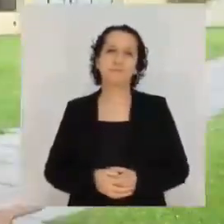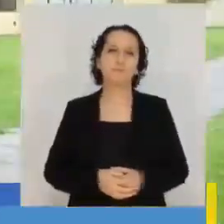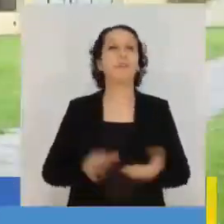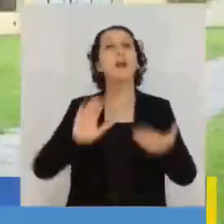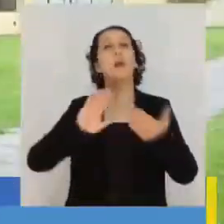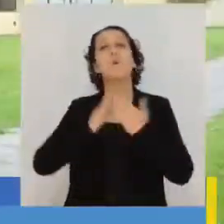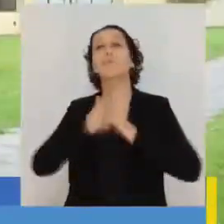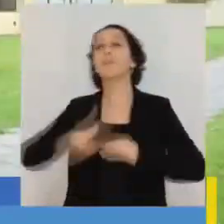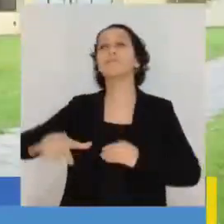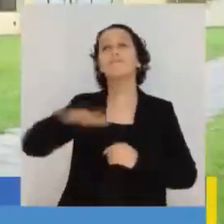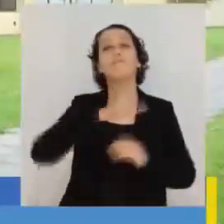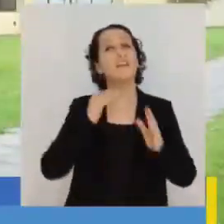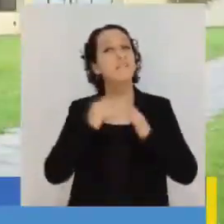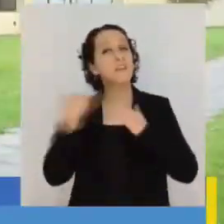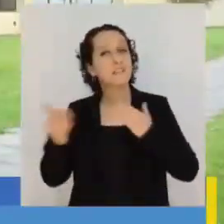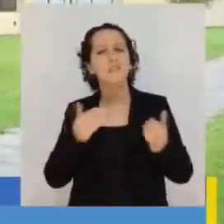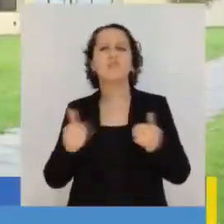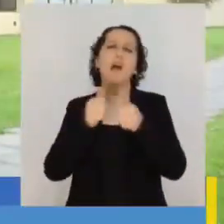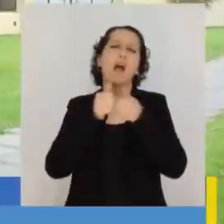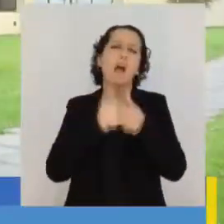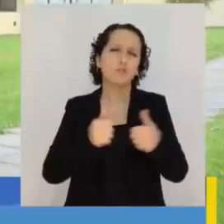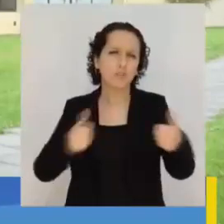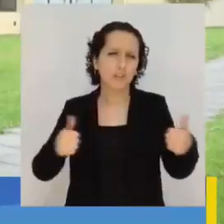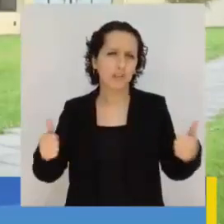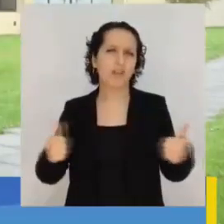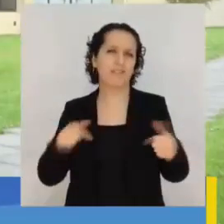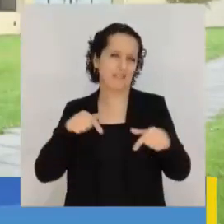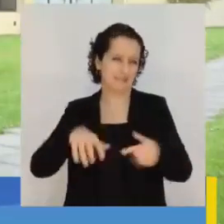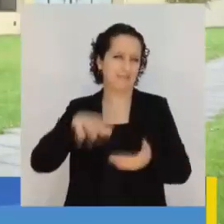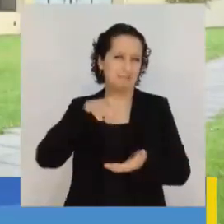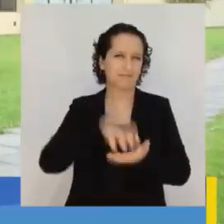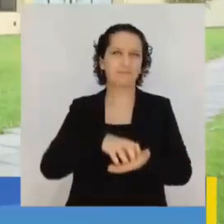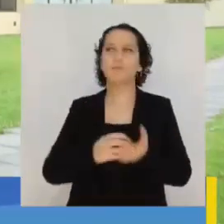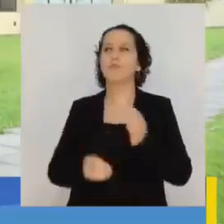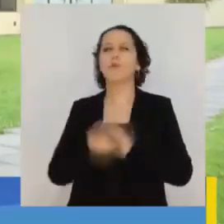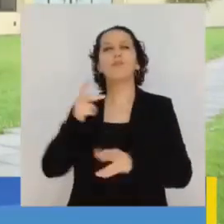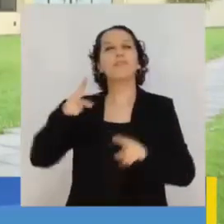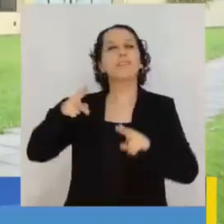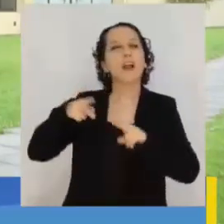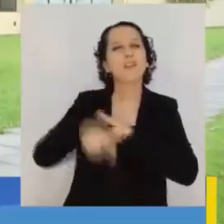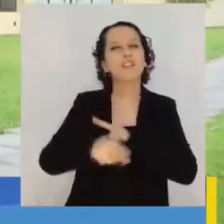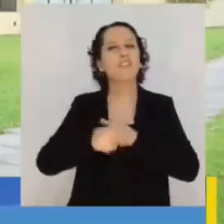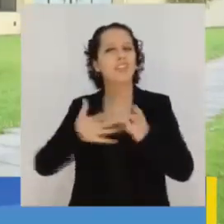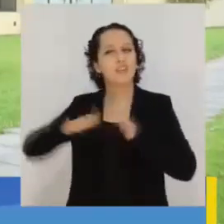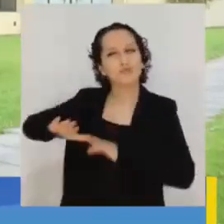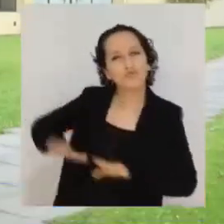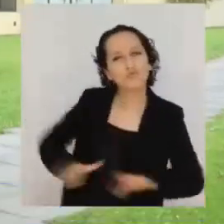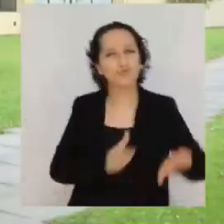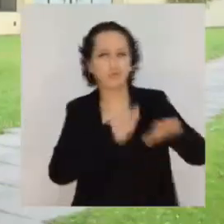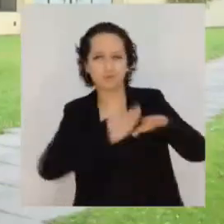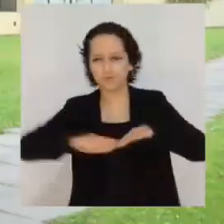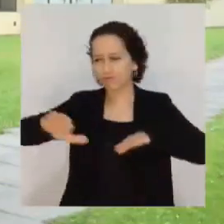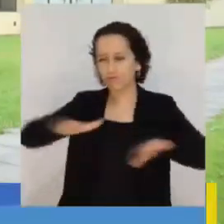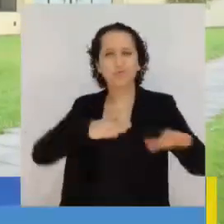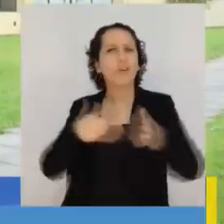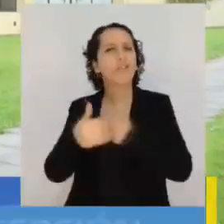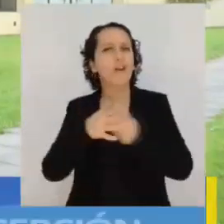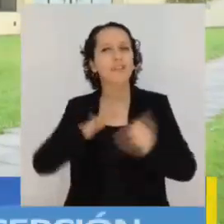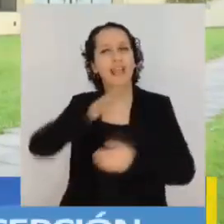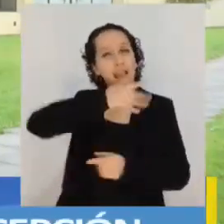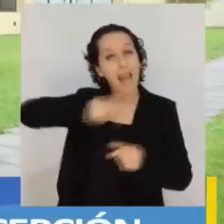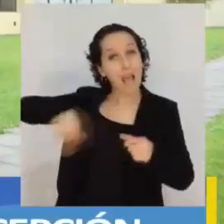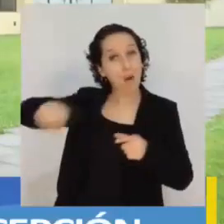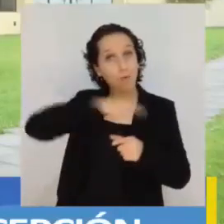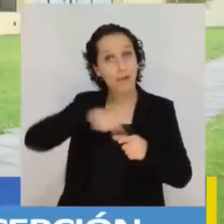Y la comunidad, vecinas y vecinos, junto a las autoridades locales, inauguraron el nuevo skatepark de Concepción. Este nuevo skatepark está ubicado en